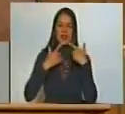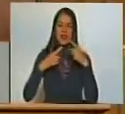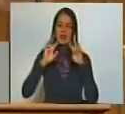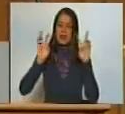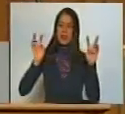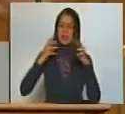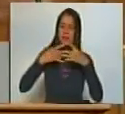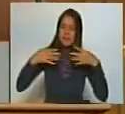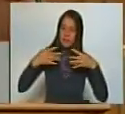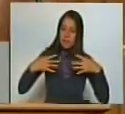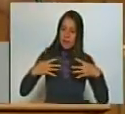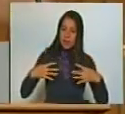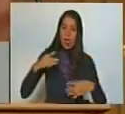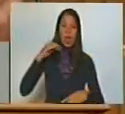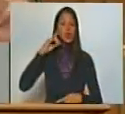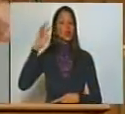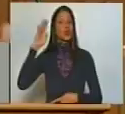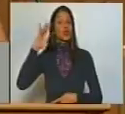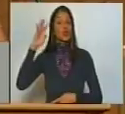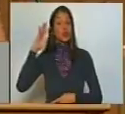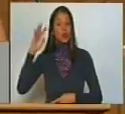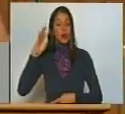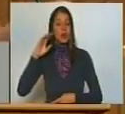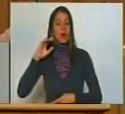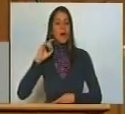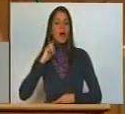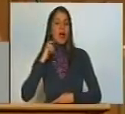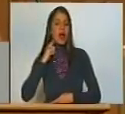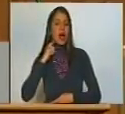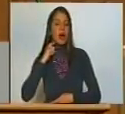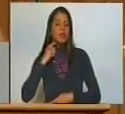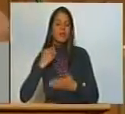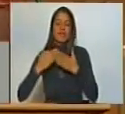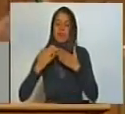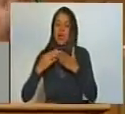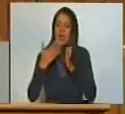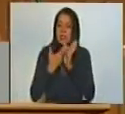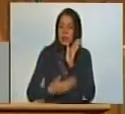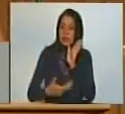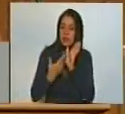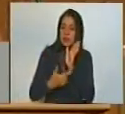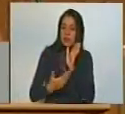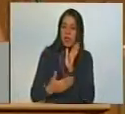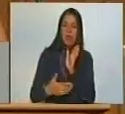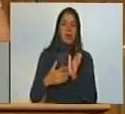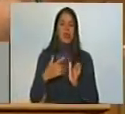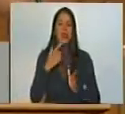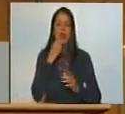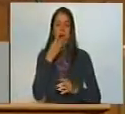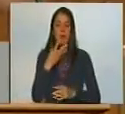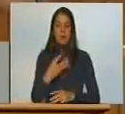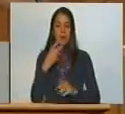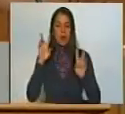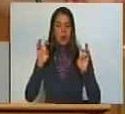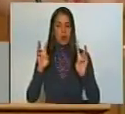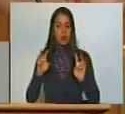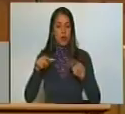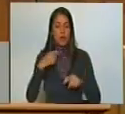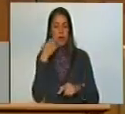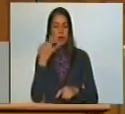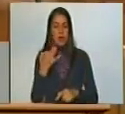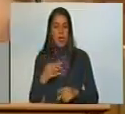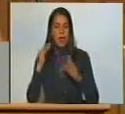y el sueño viejo y la sangre nueva. Pero dejando de ser pendejos, esa esperanza será verdad. Y aquí está la sangre